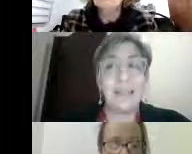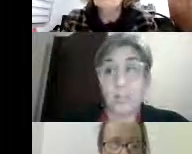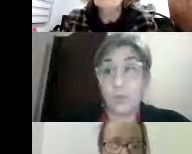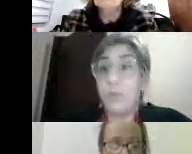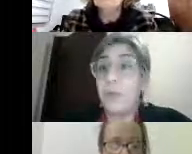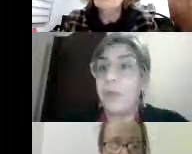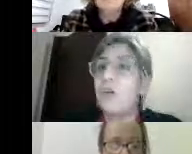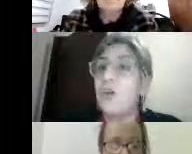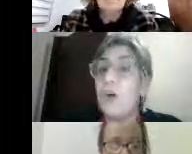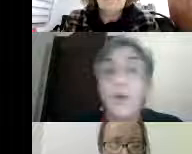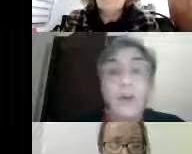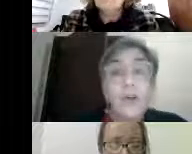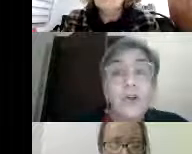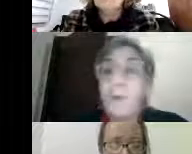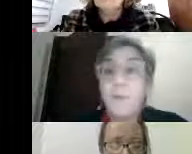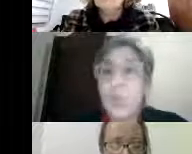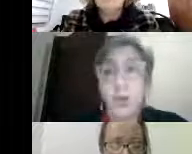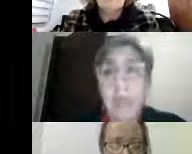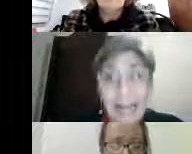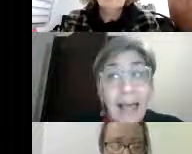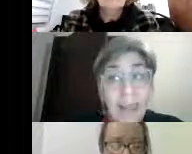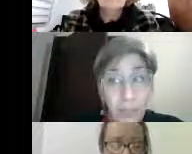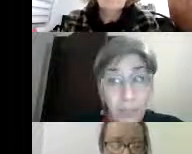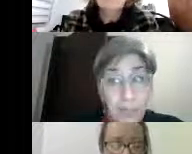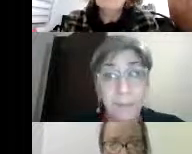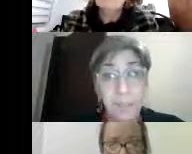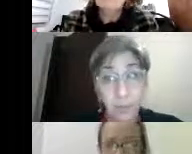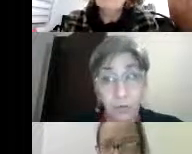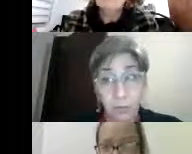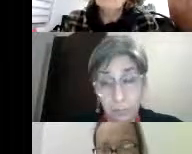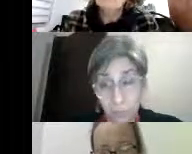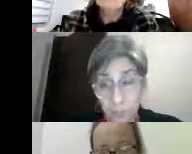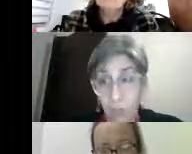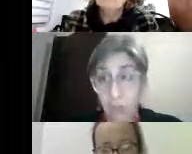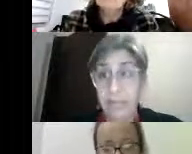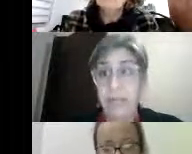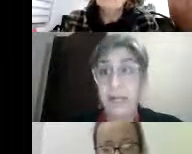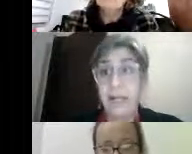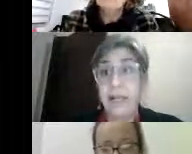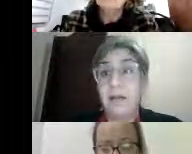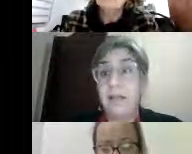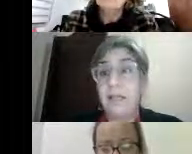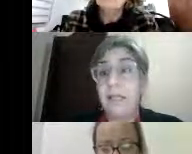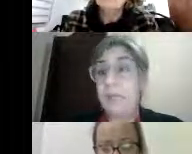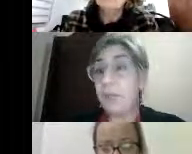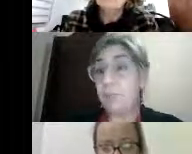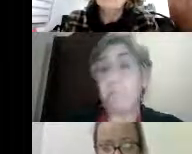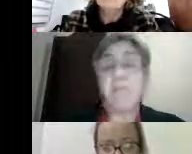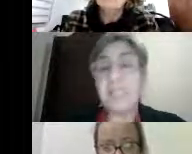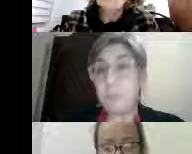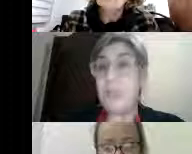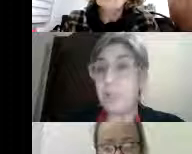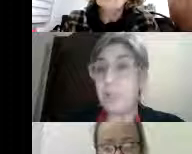entrar en estos asuntos porque no vamos a lograr nada por este camino, ¿no? Entiendo